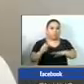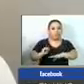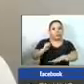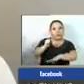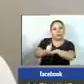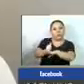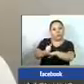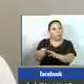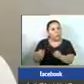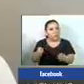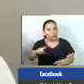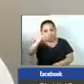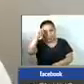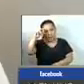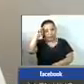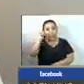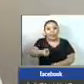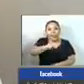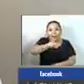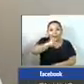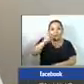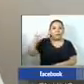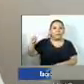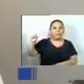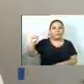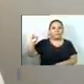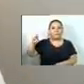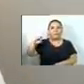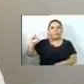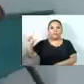nuevo camino Marcela Rivera nos cuenta más